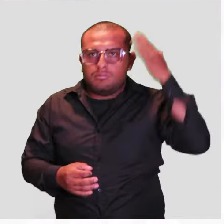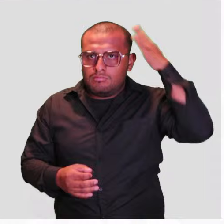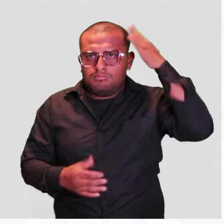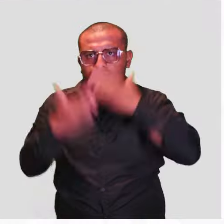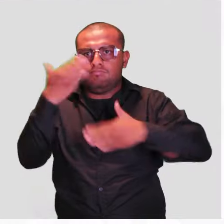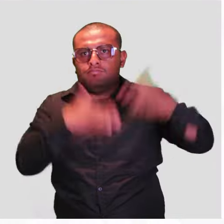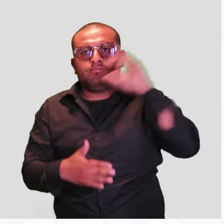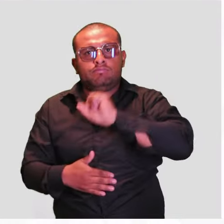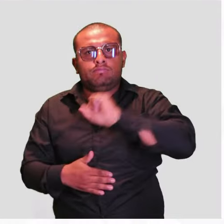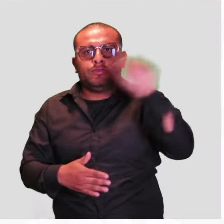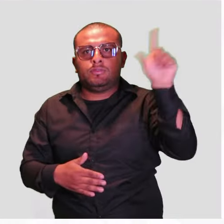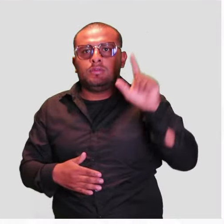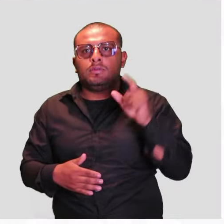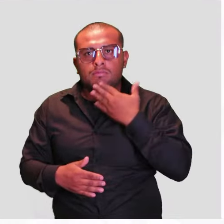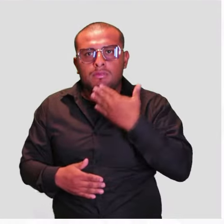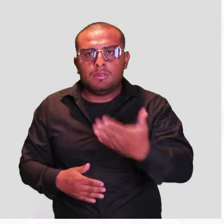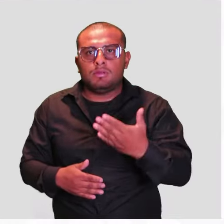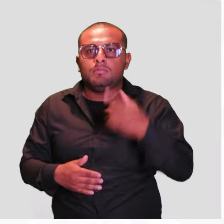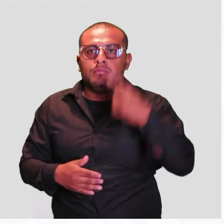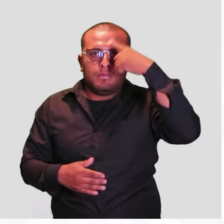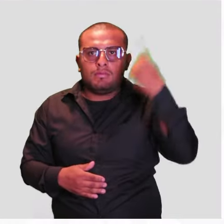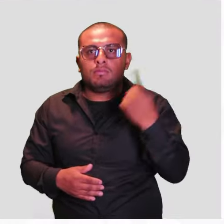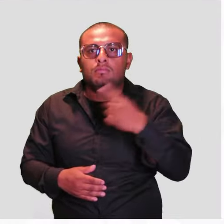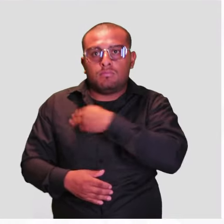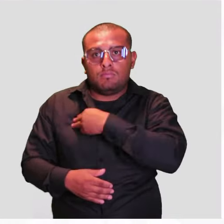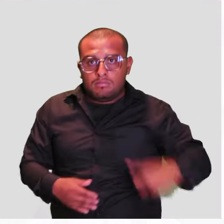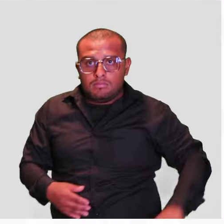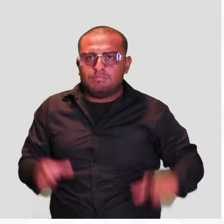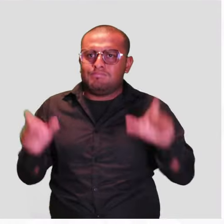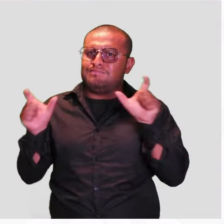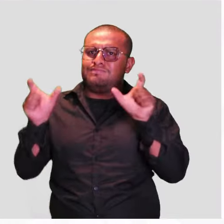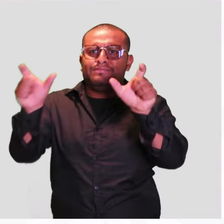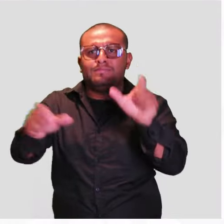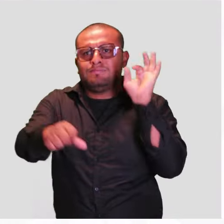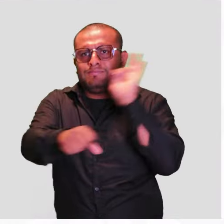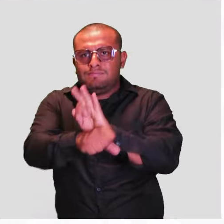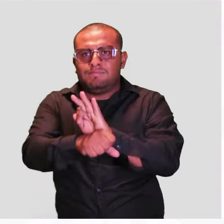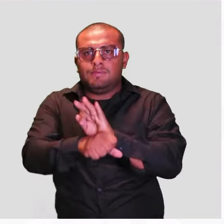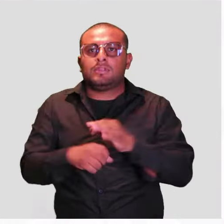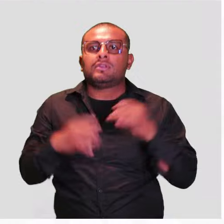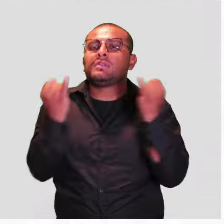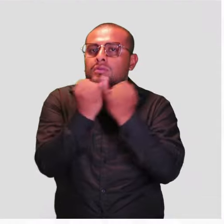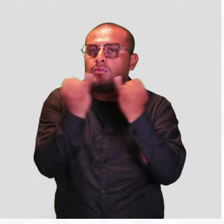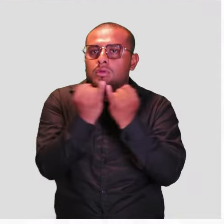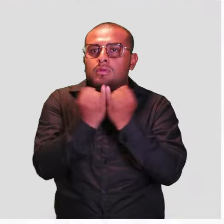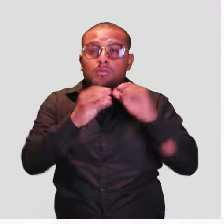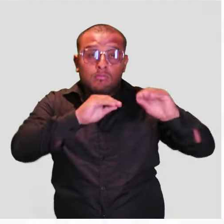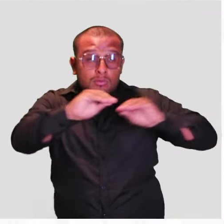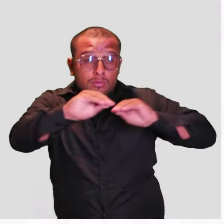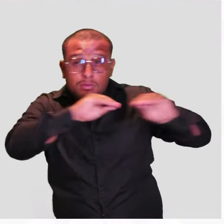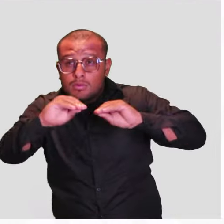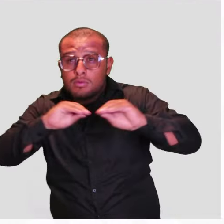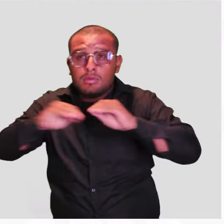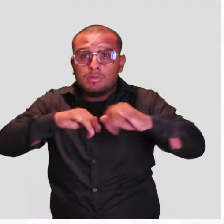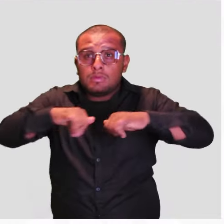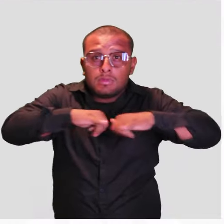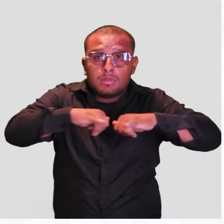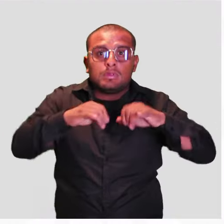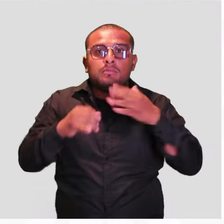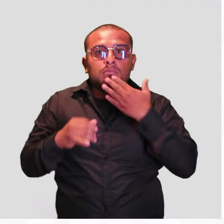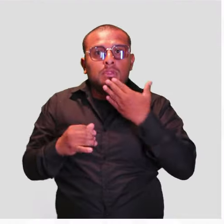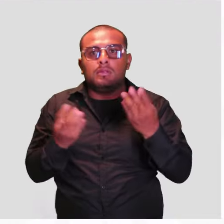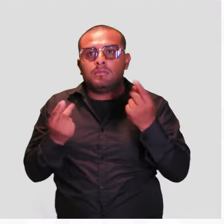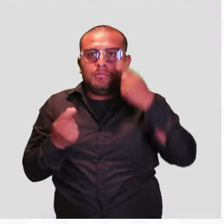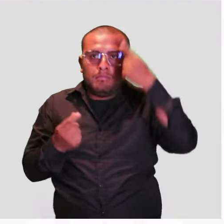de seguridad pública municipal. En materia de movilidad, urge una reingeniería vial que garantice la movilidad de las personas reduciendo tiempos